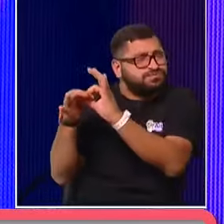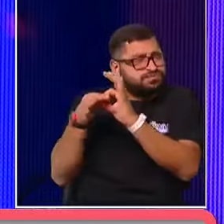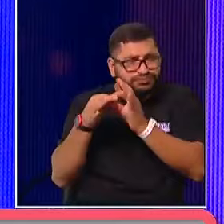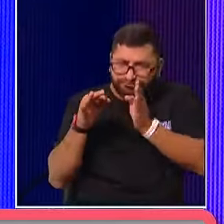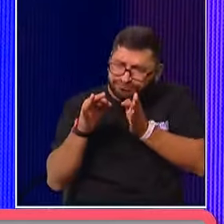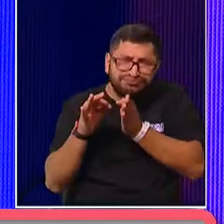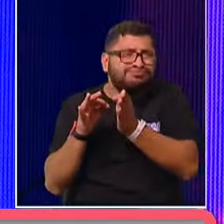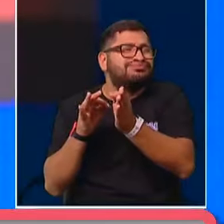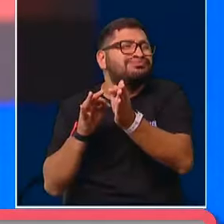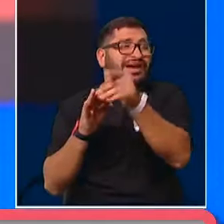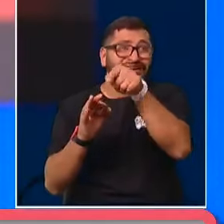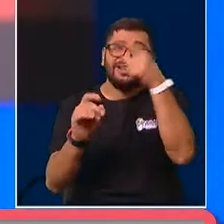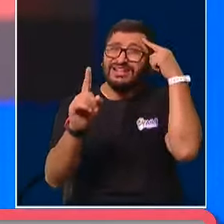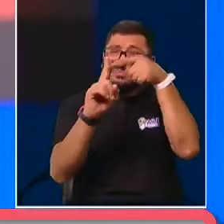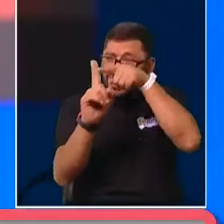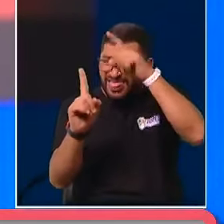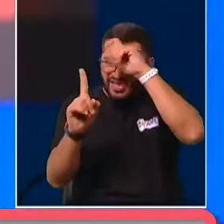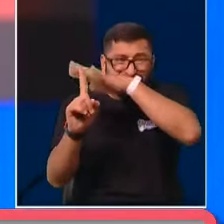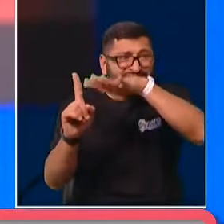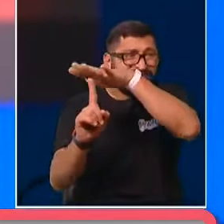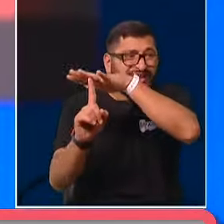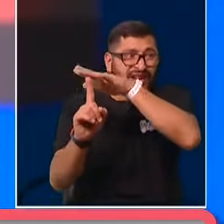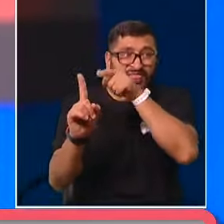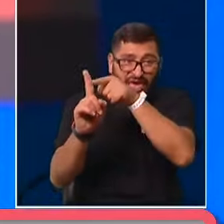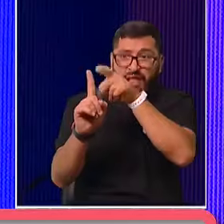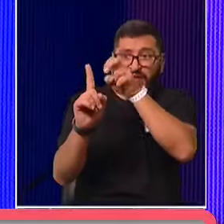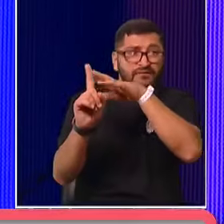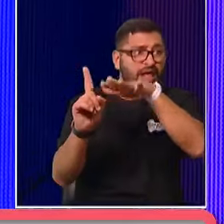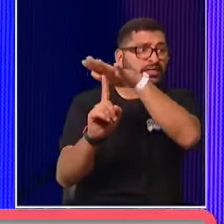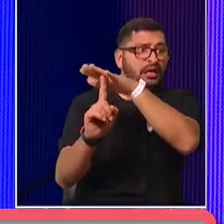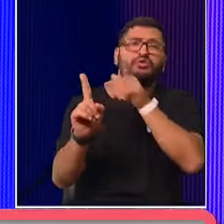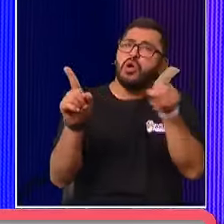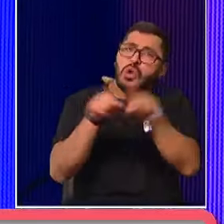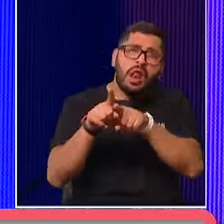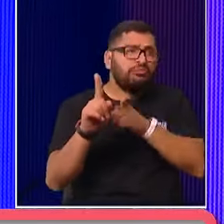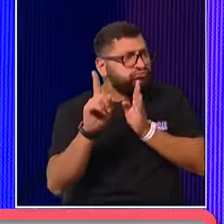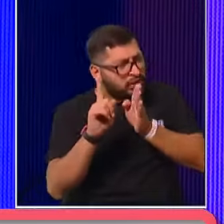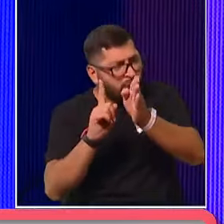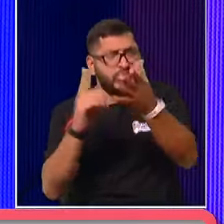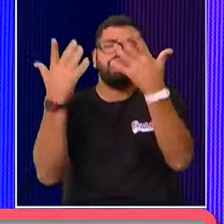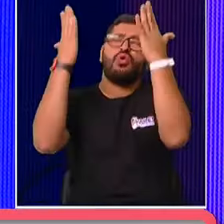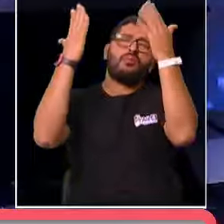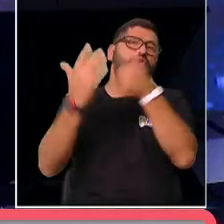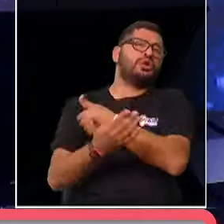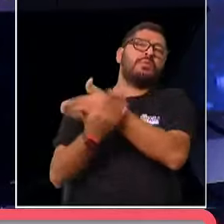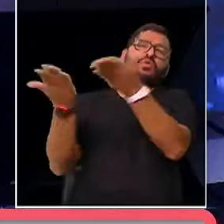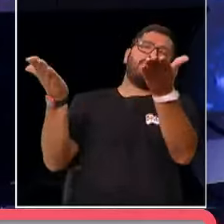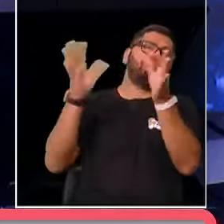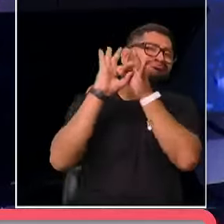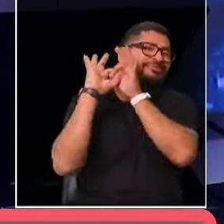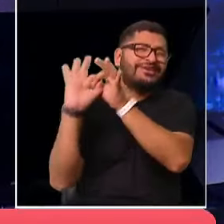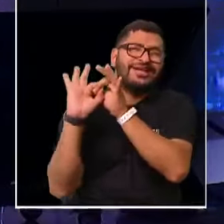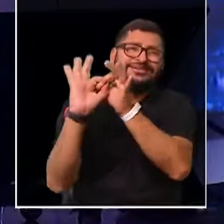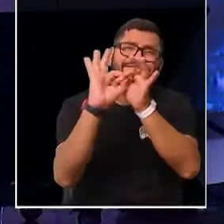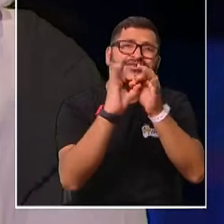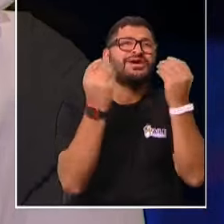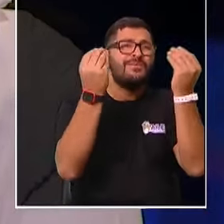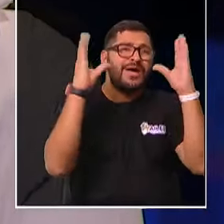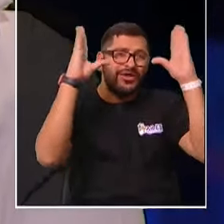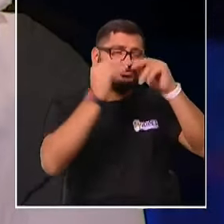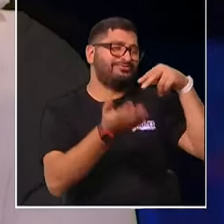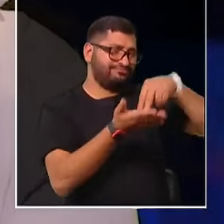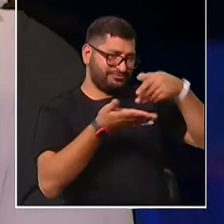dificultad, que era Fernanda. Este aplauso es para ustedes, de agradecimiento por haber venido esta noche a este